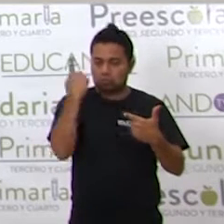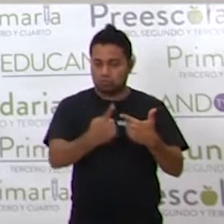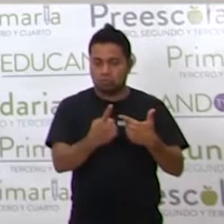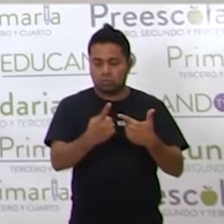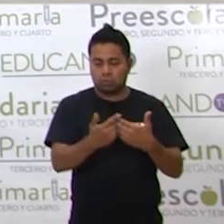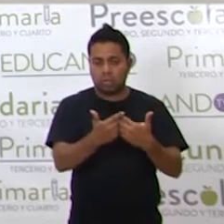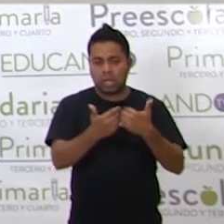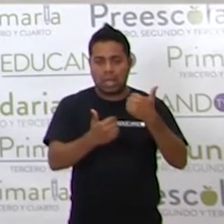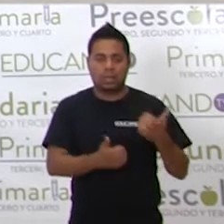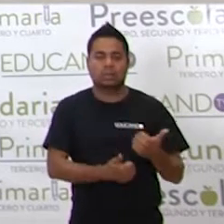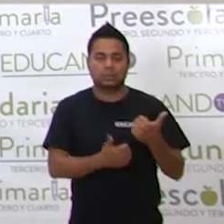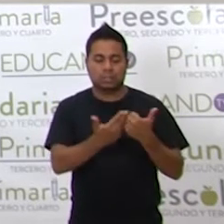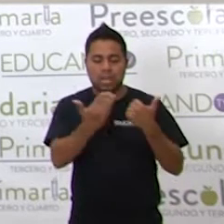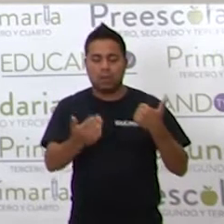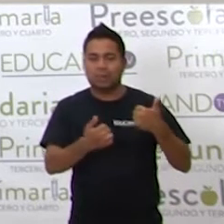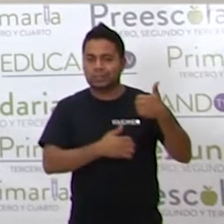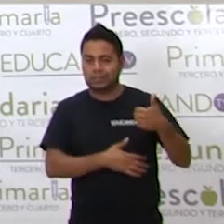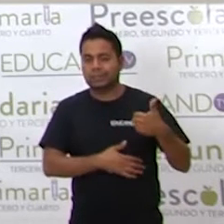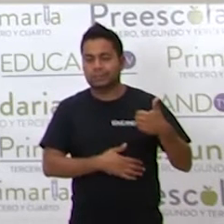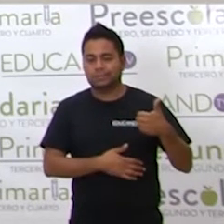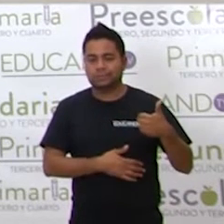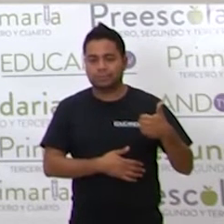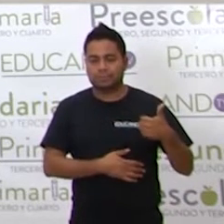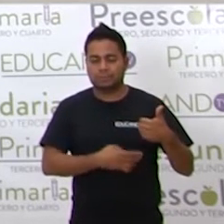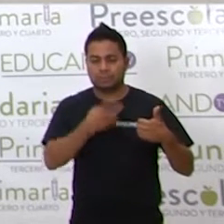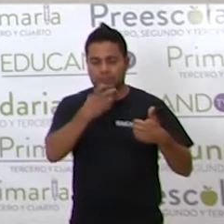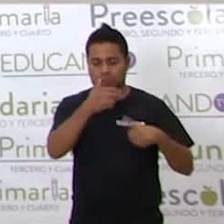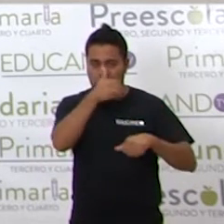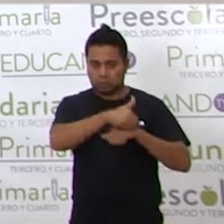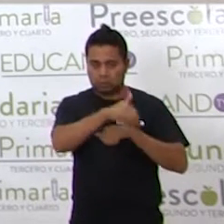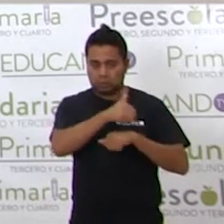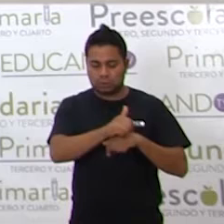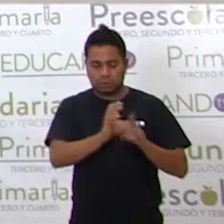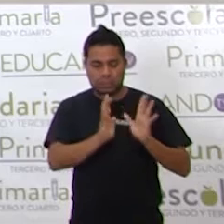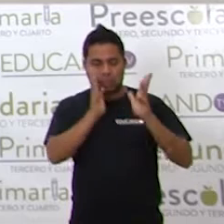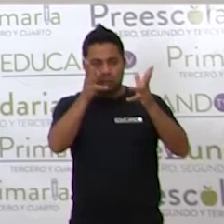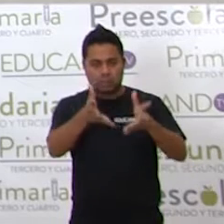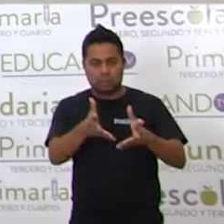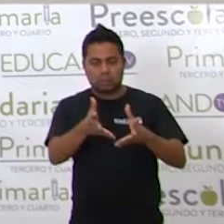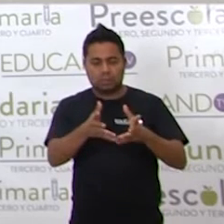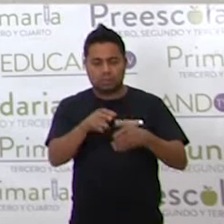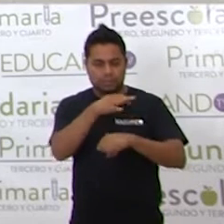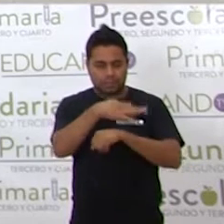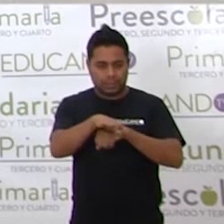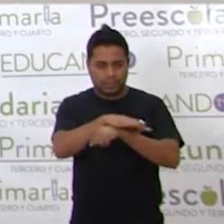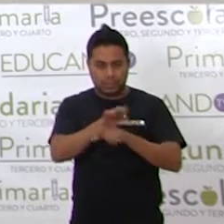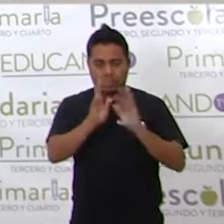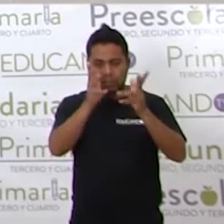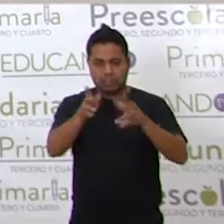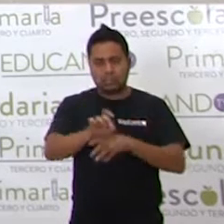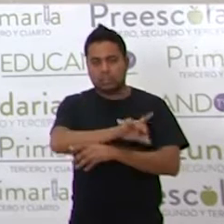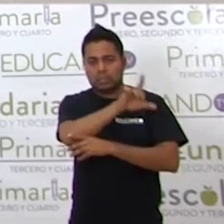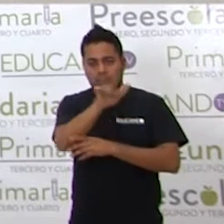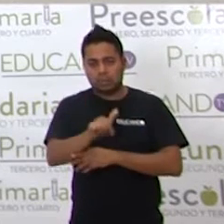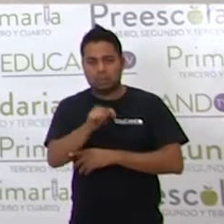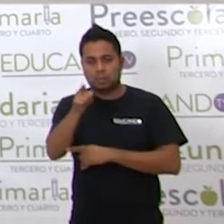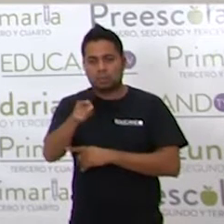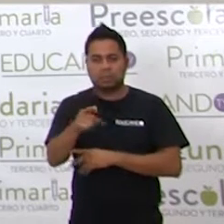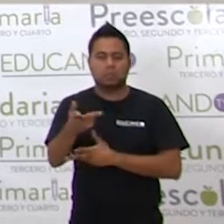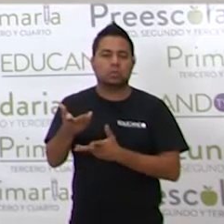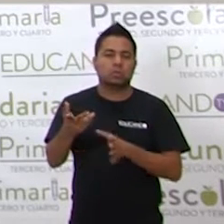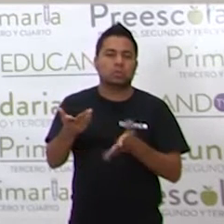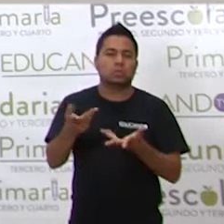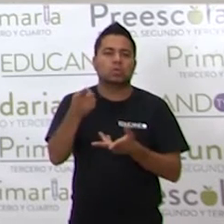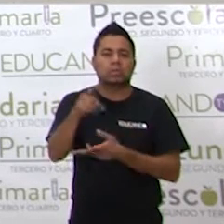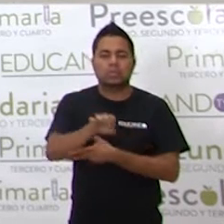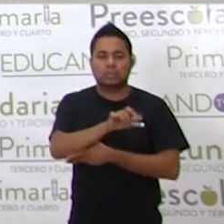a decir que ahora es 6. Esos números los vamos a colocar por ahora. Después tú vas a tener tanta práctica que ya no